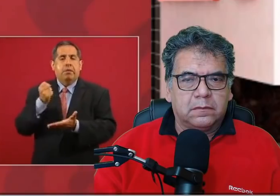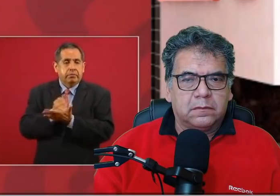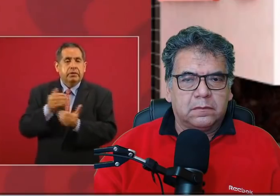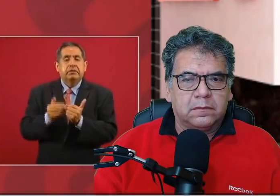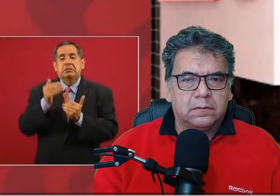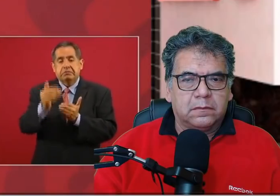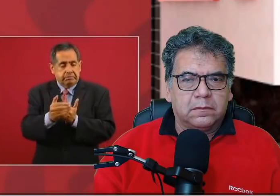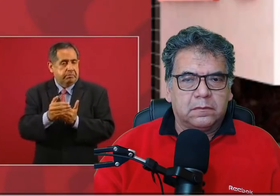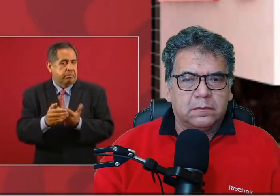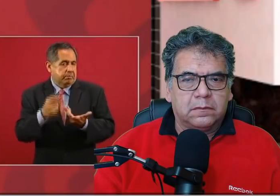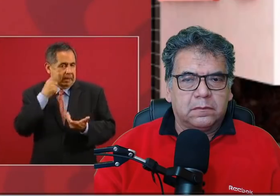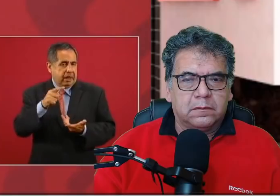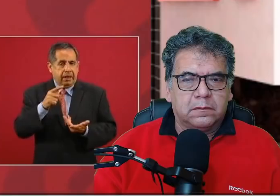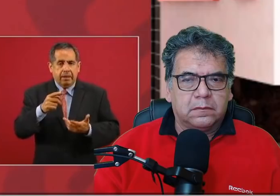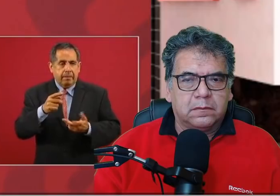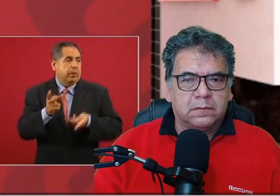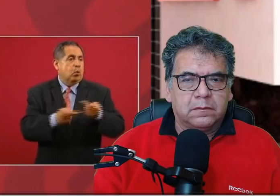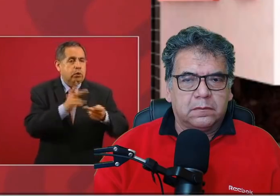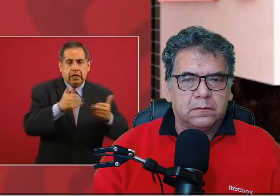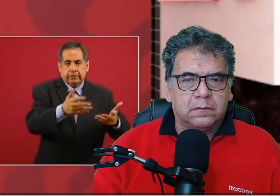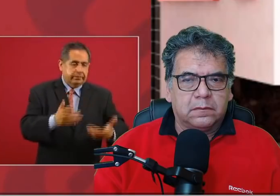paso. Y